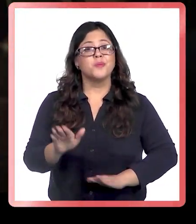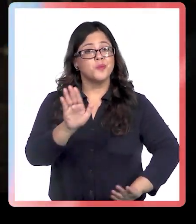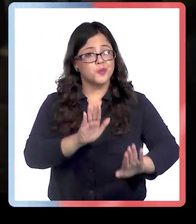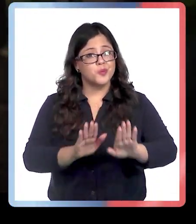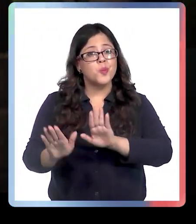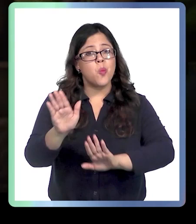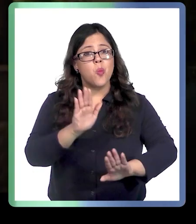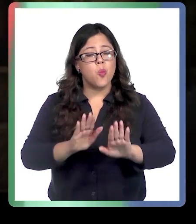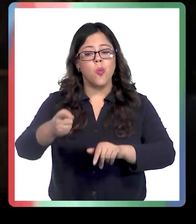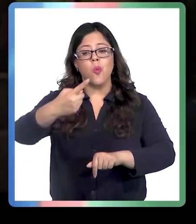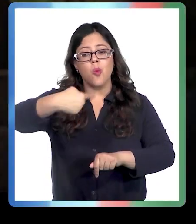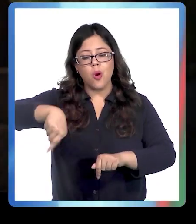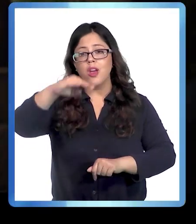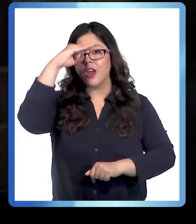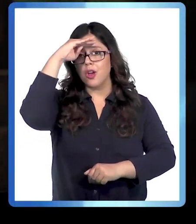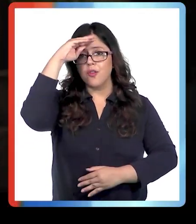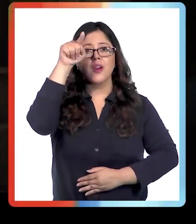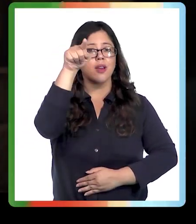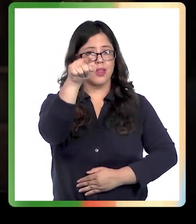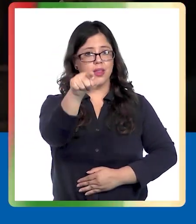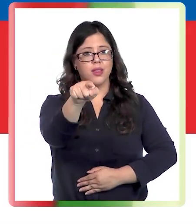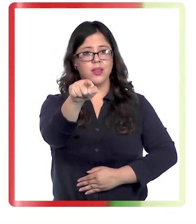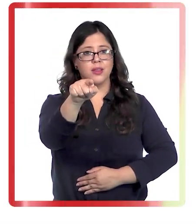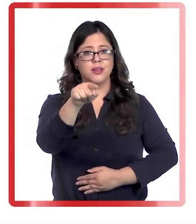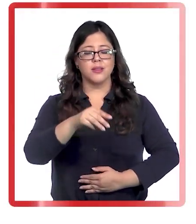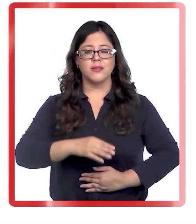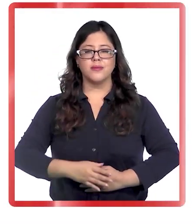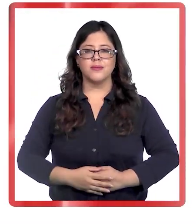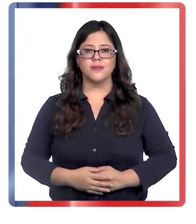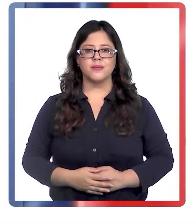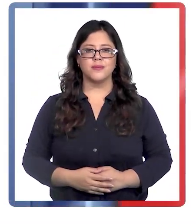Cuídalos. Ellos confían en ti.